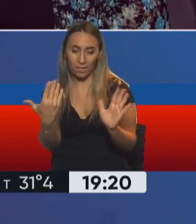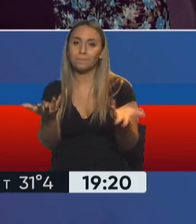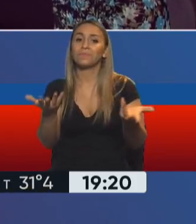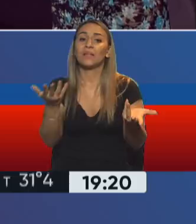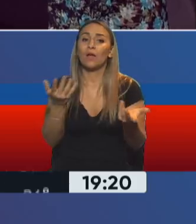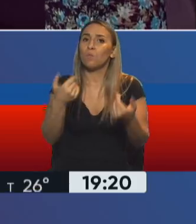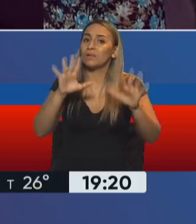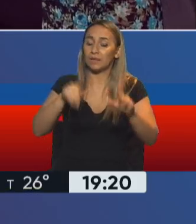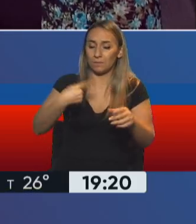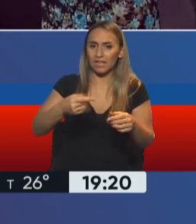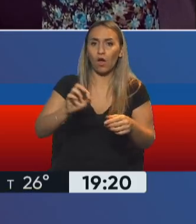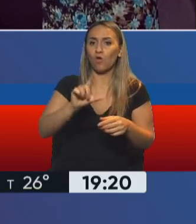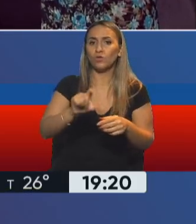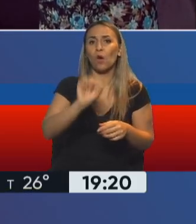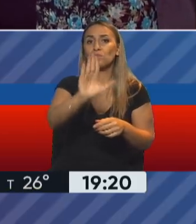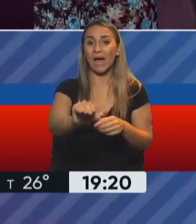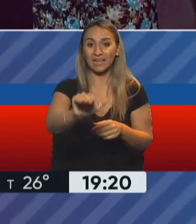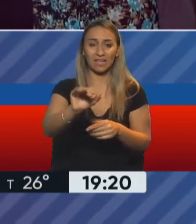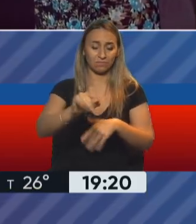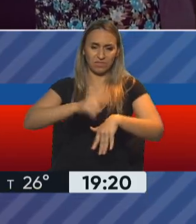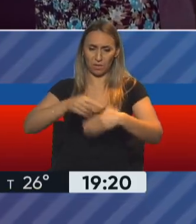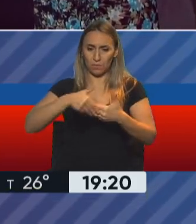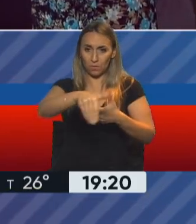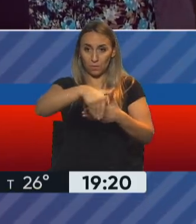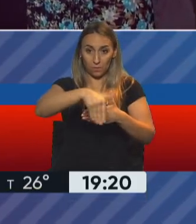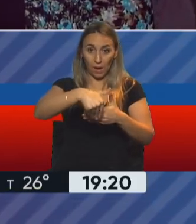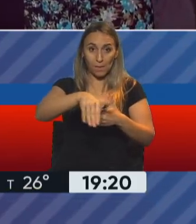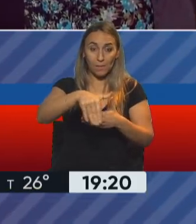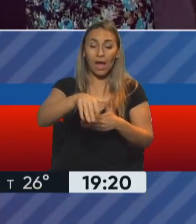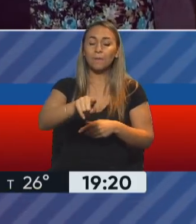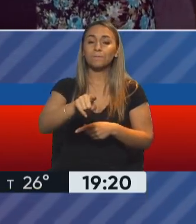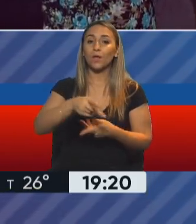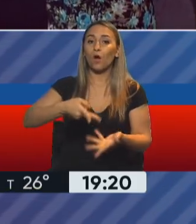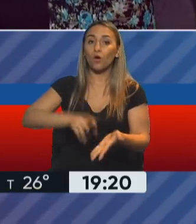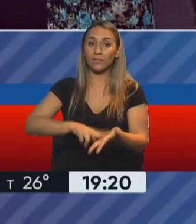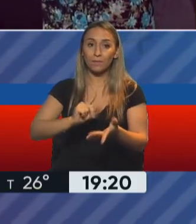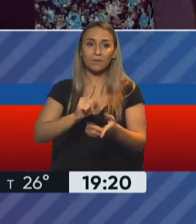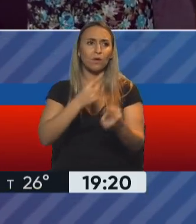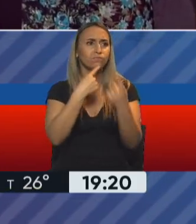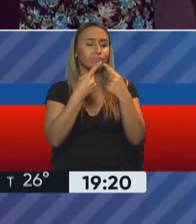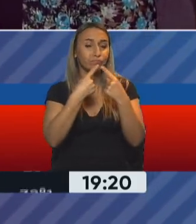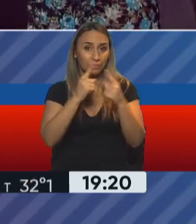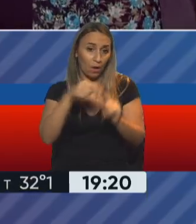lunes próximo o el martes próximo, es decir, en muy corto tiempo, se repitiera el trámite que hoy quedó trunco?